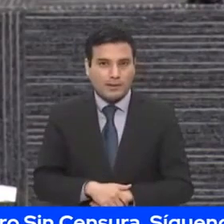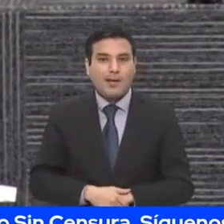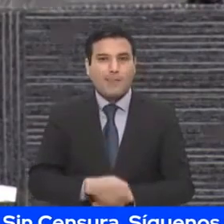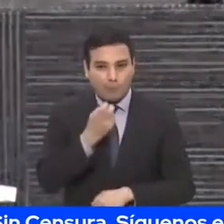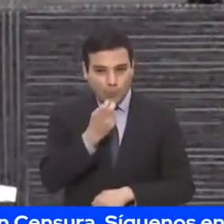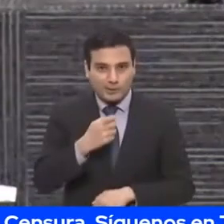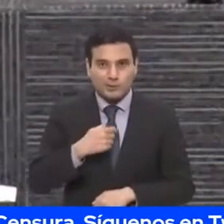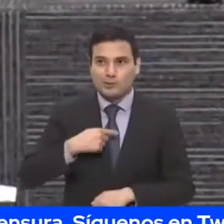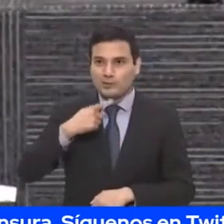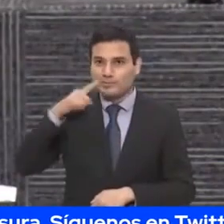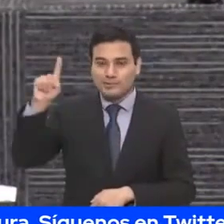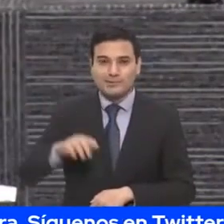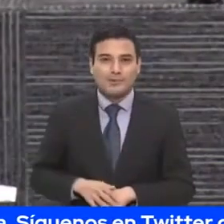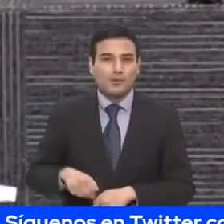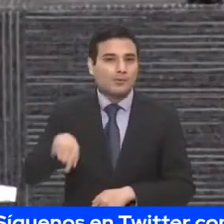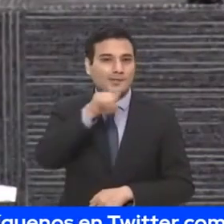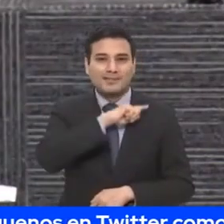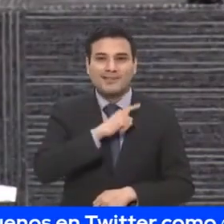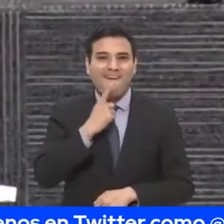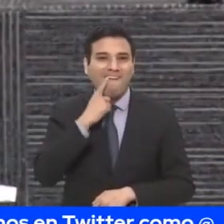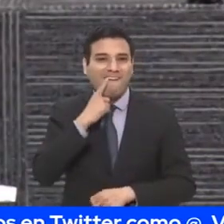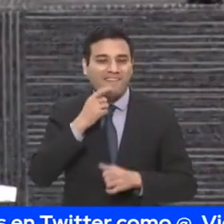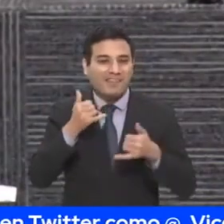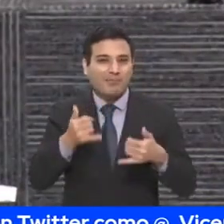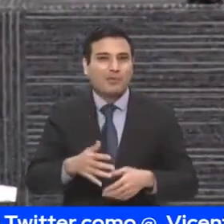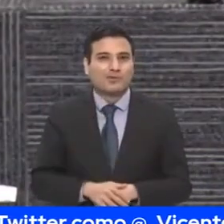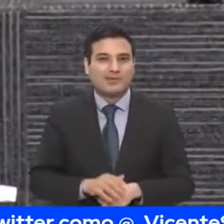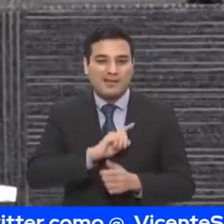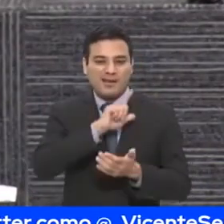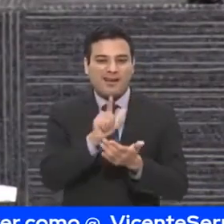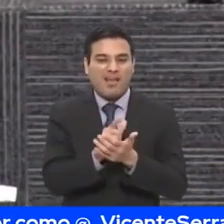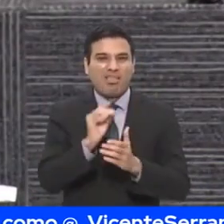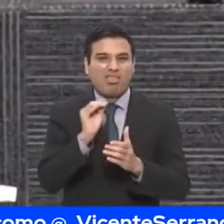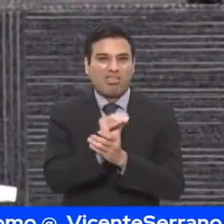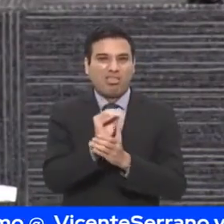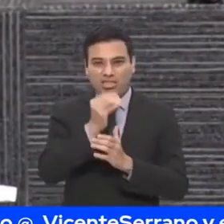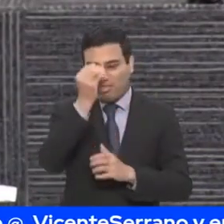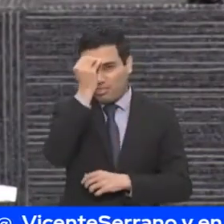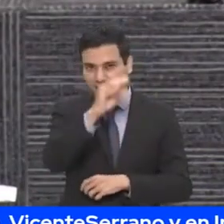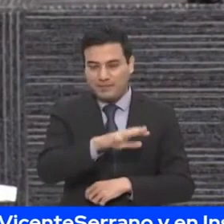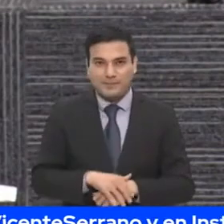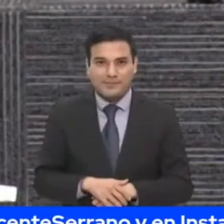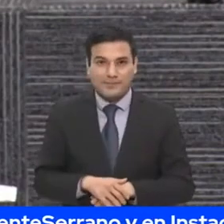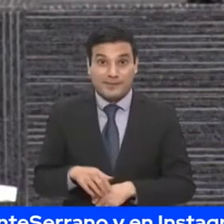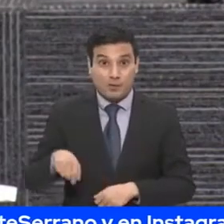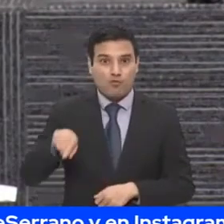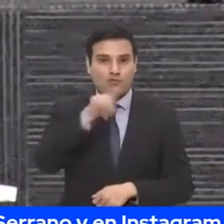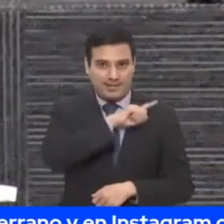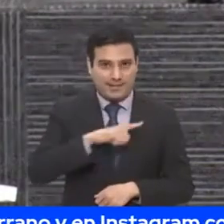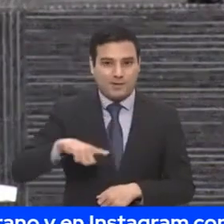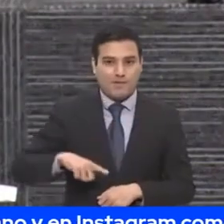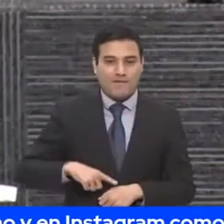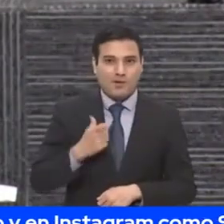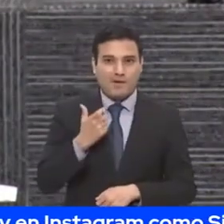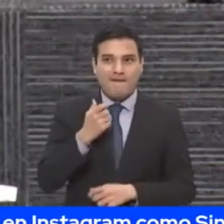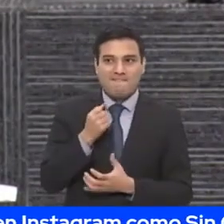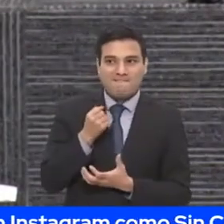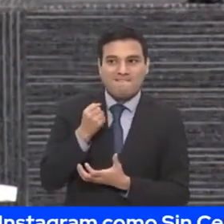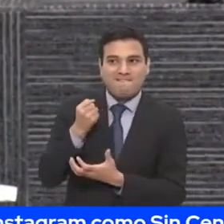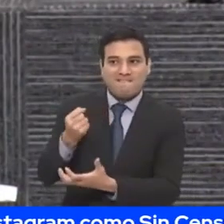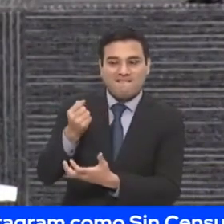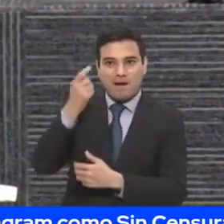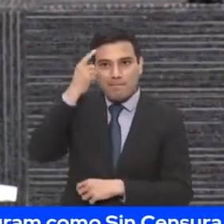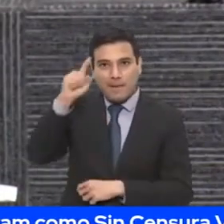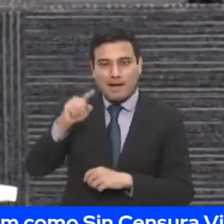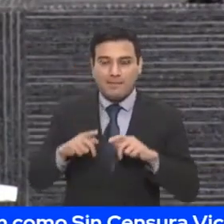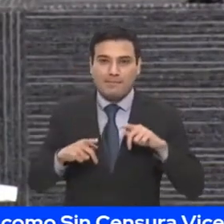son tramposos a la ley, porque están metiendo recurso público para obtener